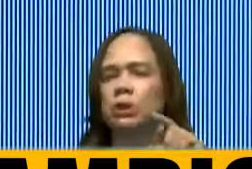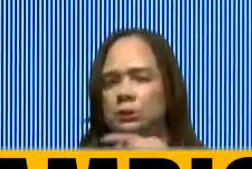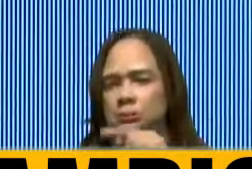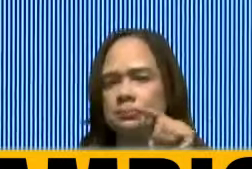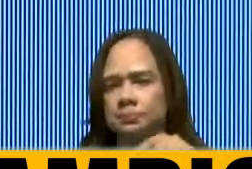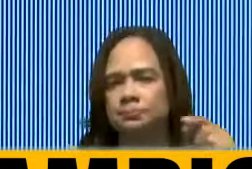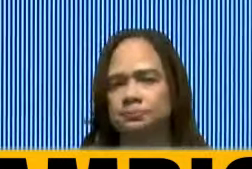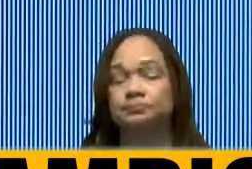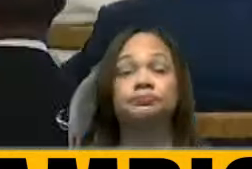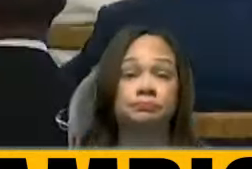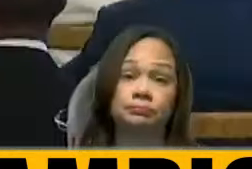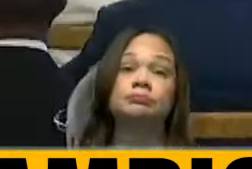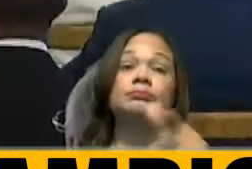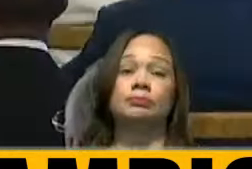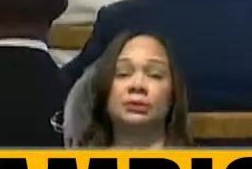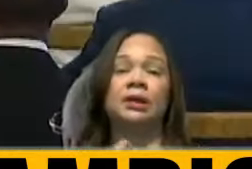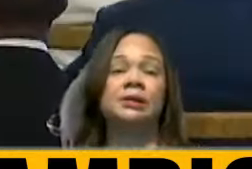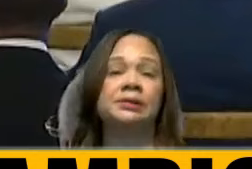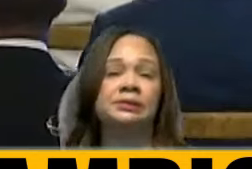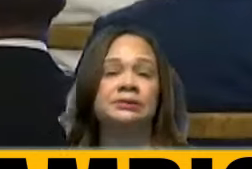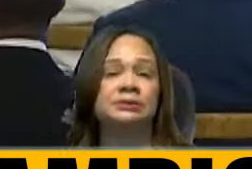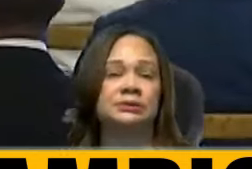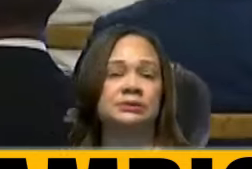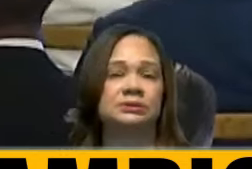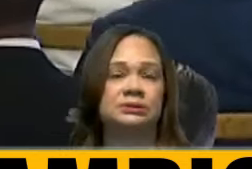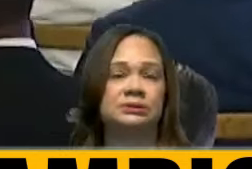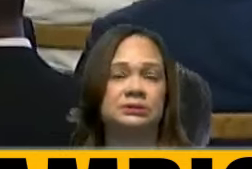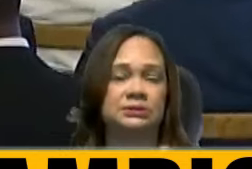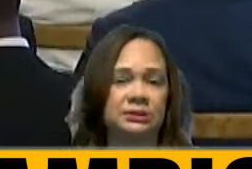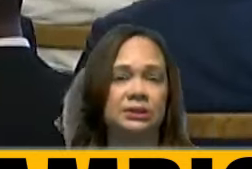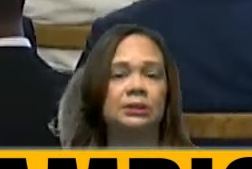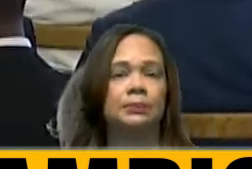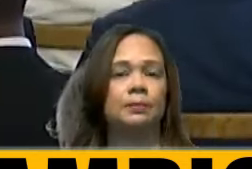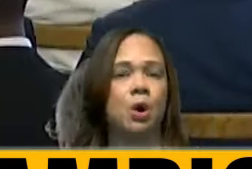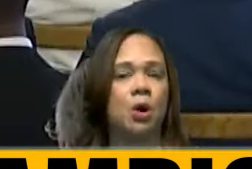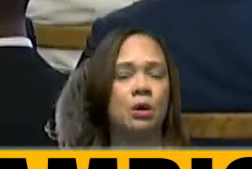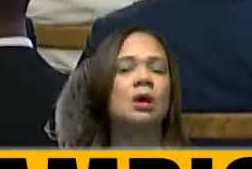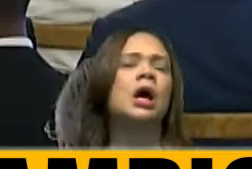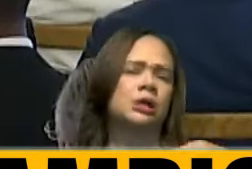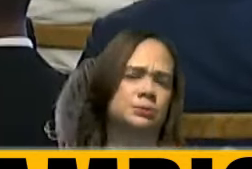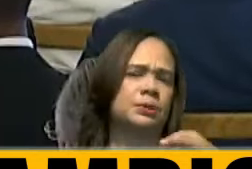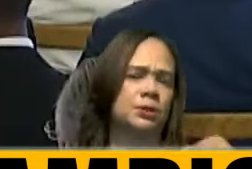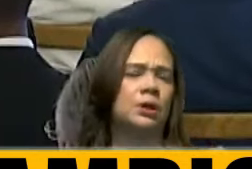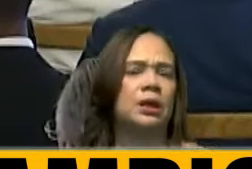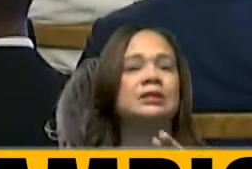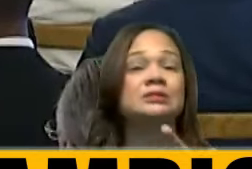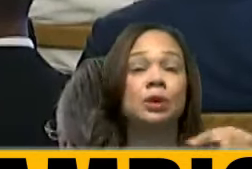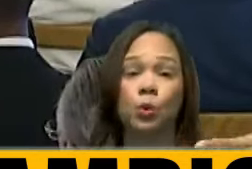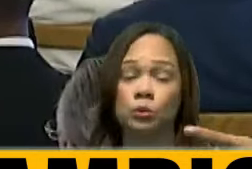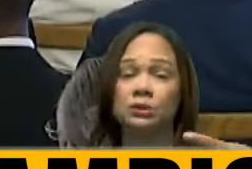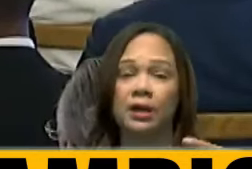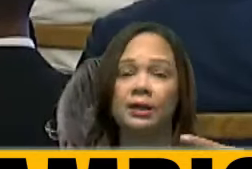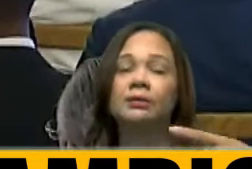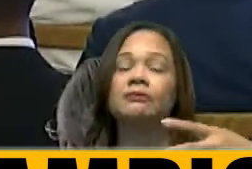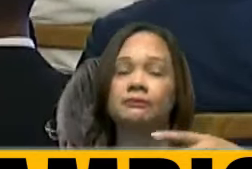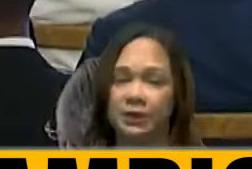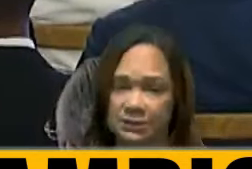a darle entonces para que simmon pueda explicar la reforma la segunda oleada de reforma que presentamos